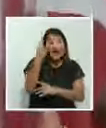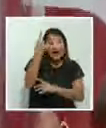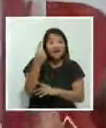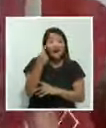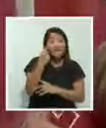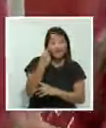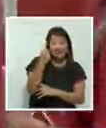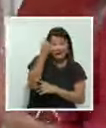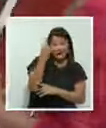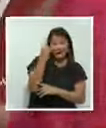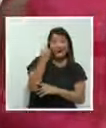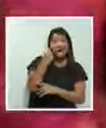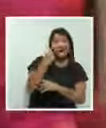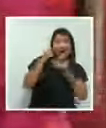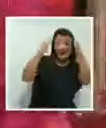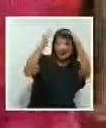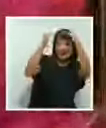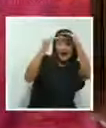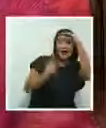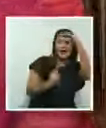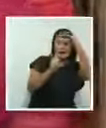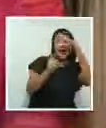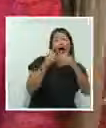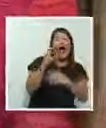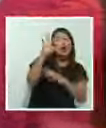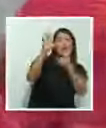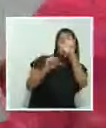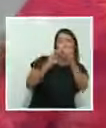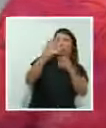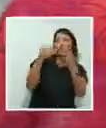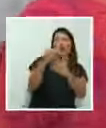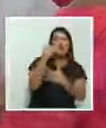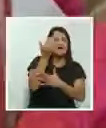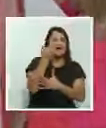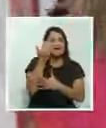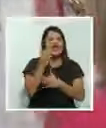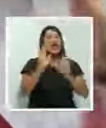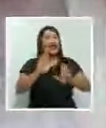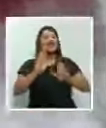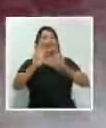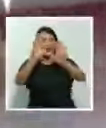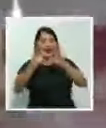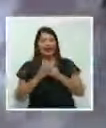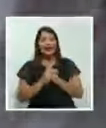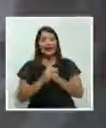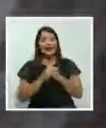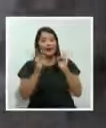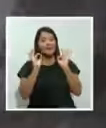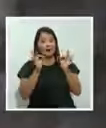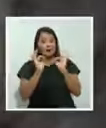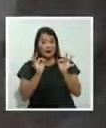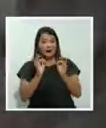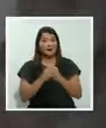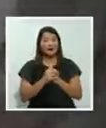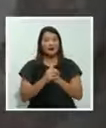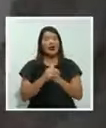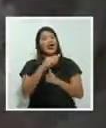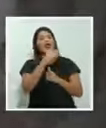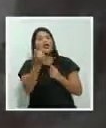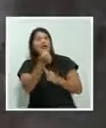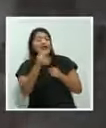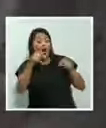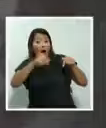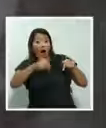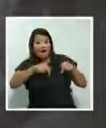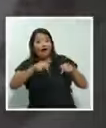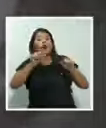Jaime. Arriba, el techo. En el techo. En el techo. Ahí están todos. Eso, muy bien, perfecto, vamos. Excelente. Eso, eso. Y los de abajo los